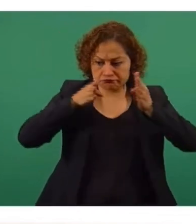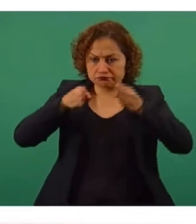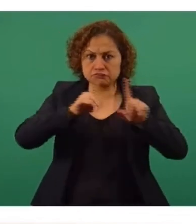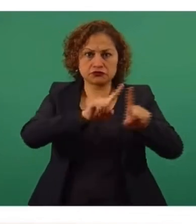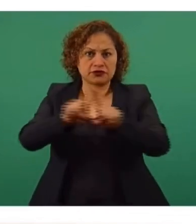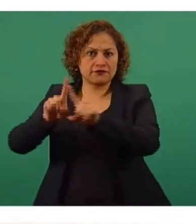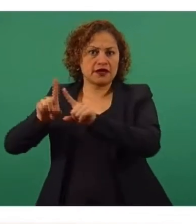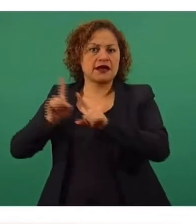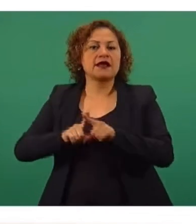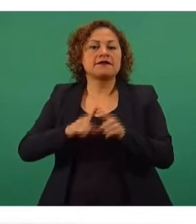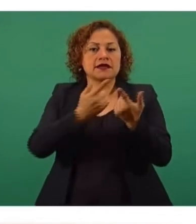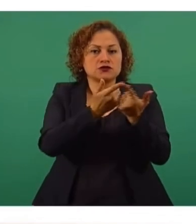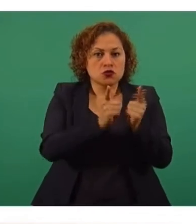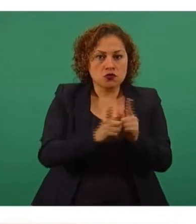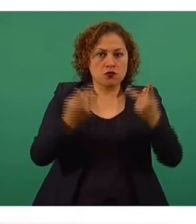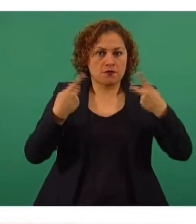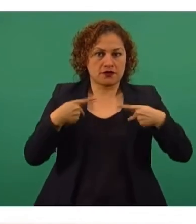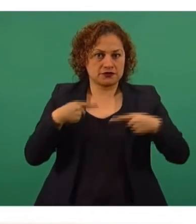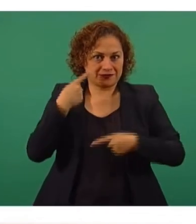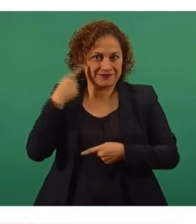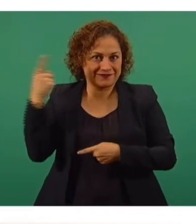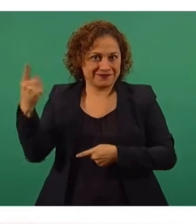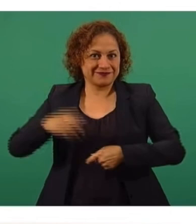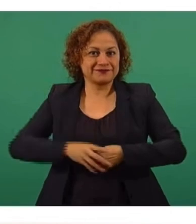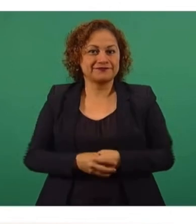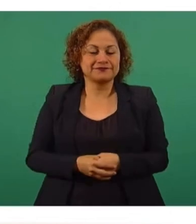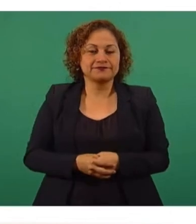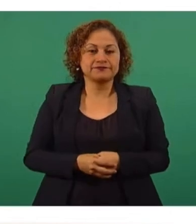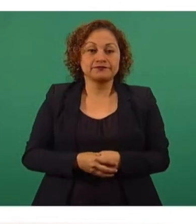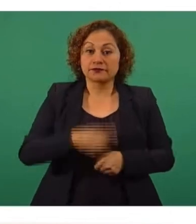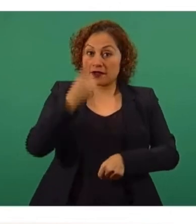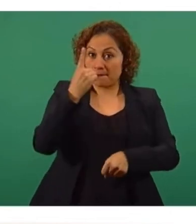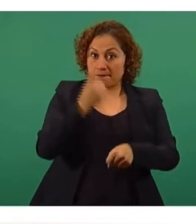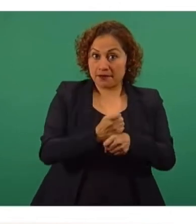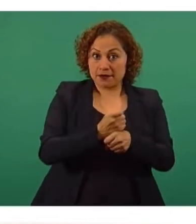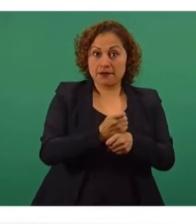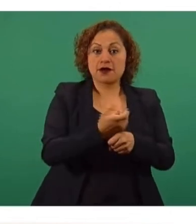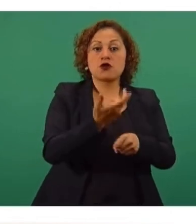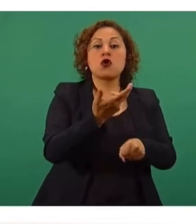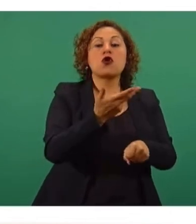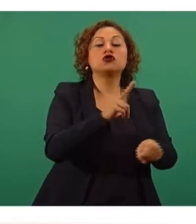son estos grupos hasta el momento. Personal de salud de primera línea, casi